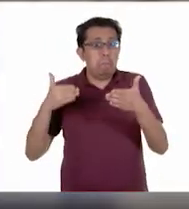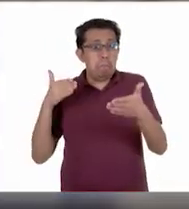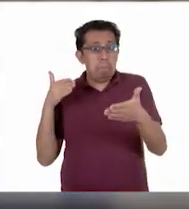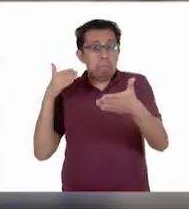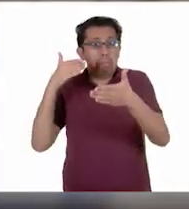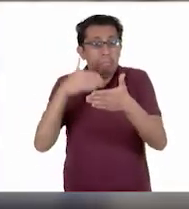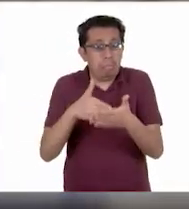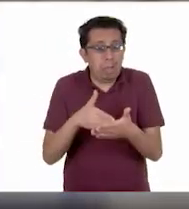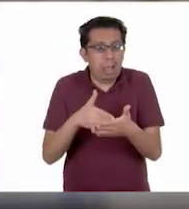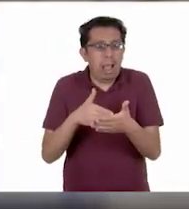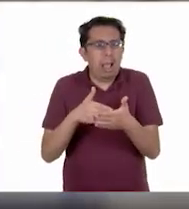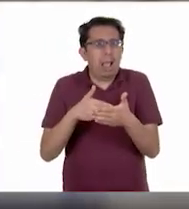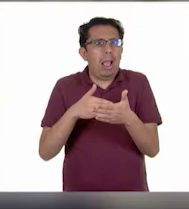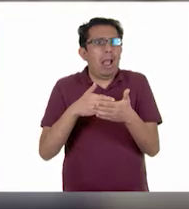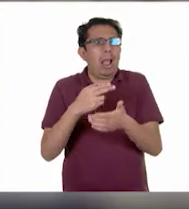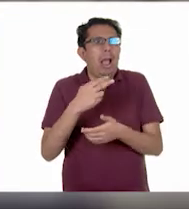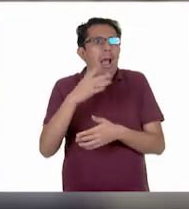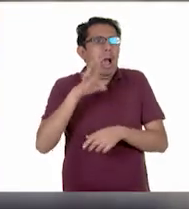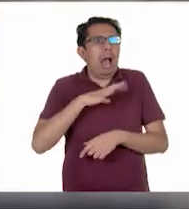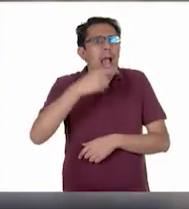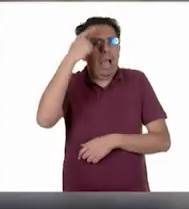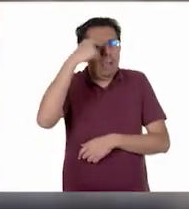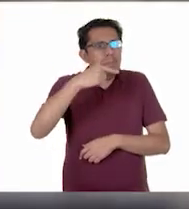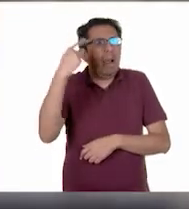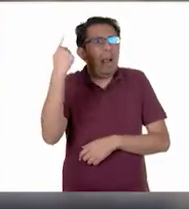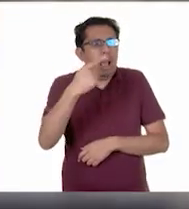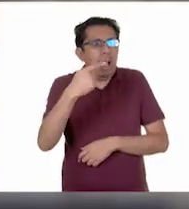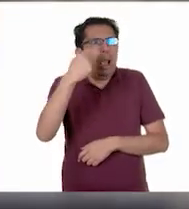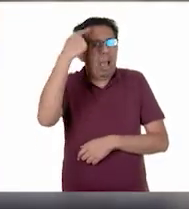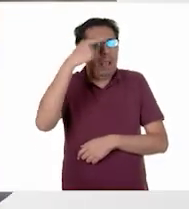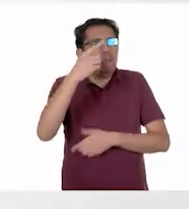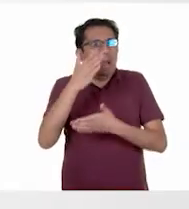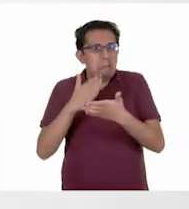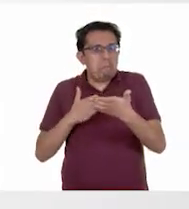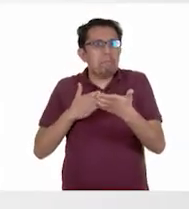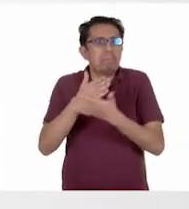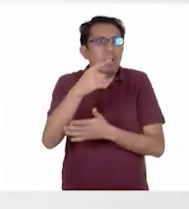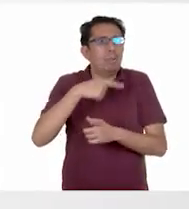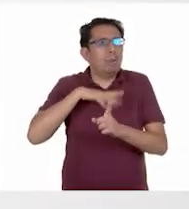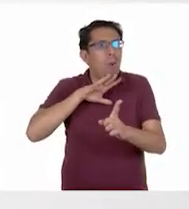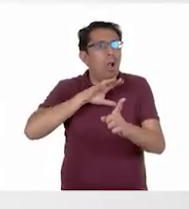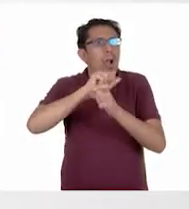límites solamente se crearon para marcar la distancia hasta donde tú quieres llegar.